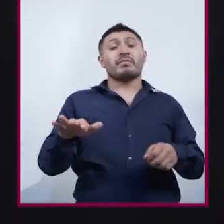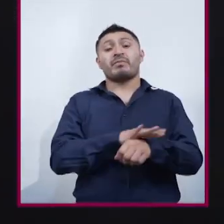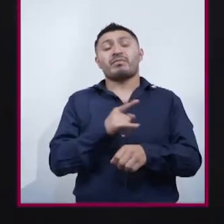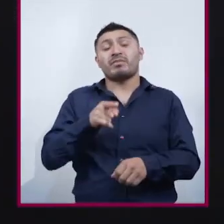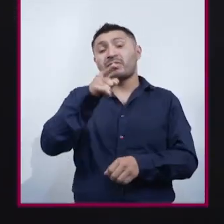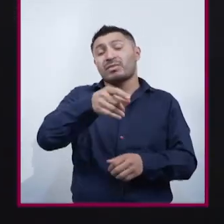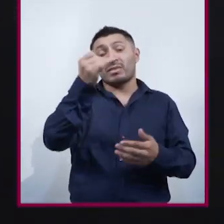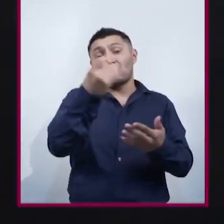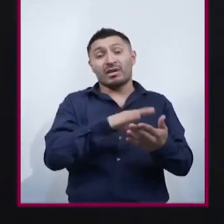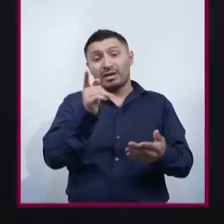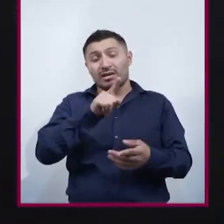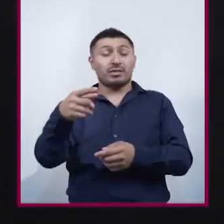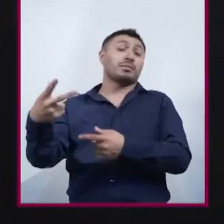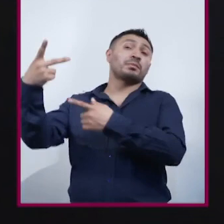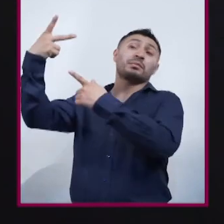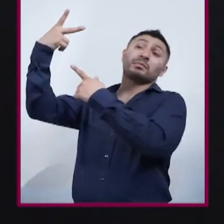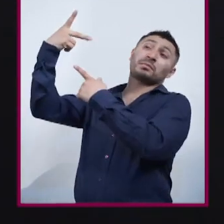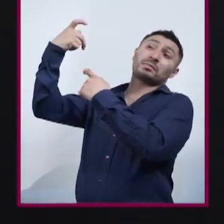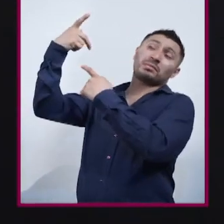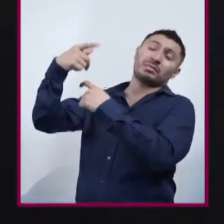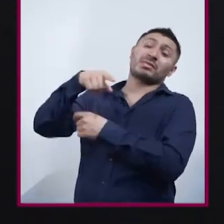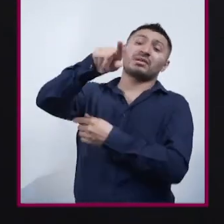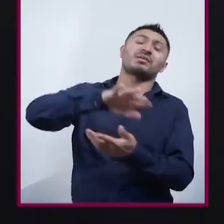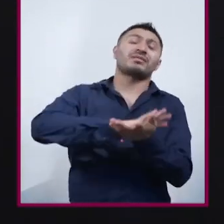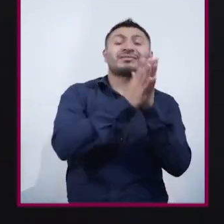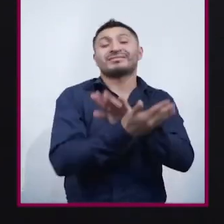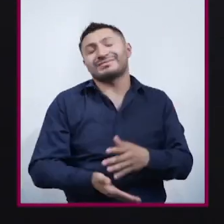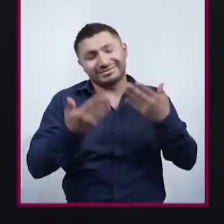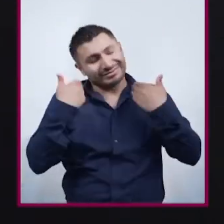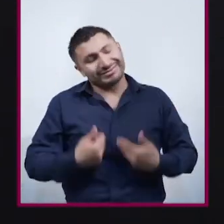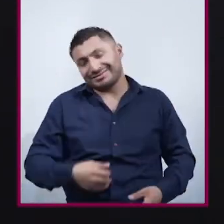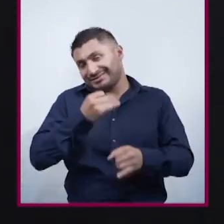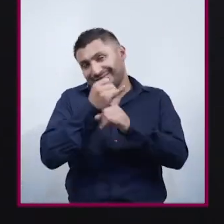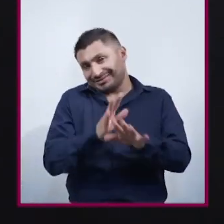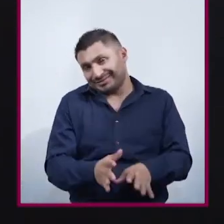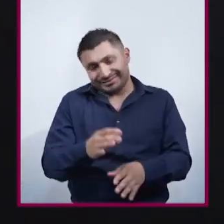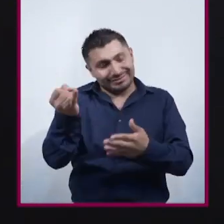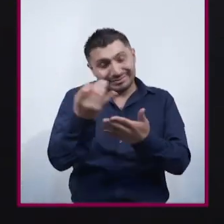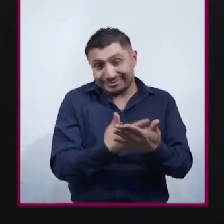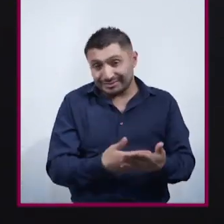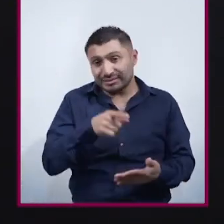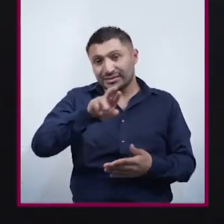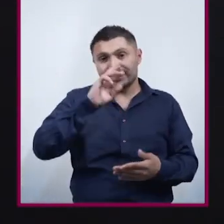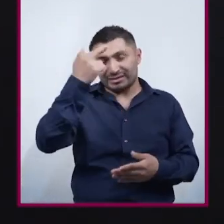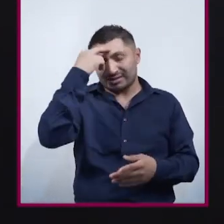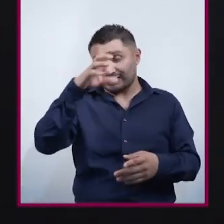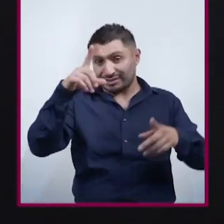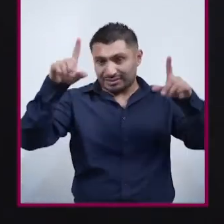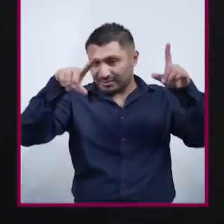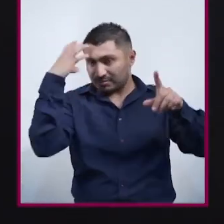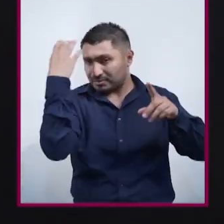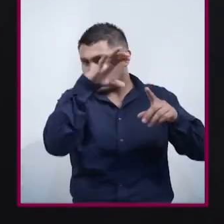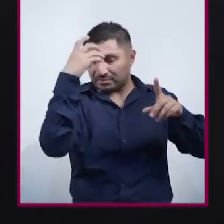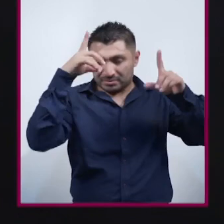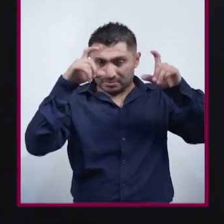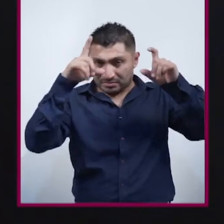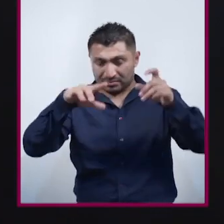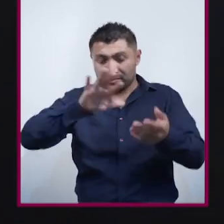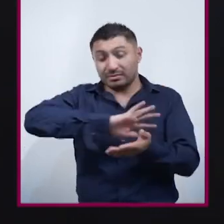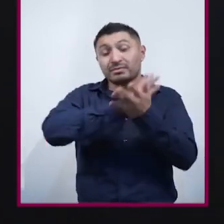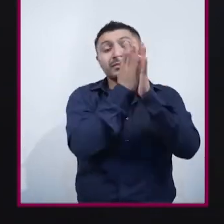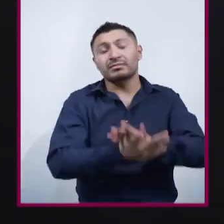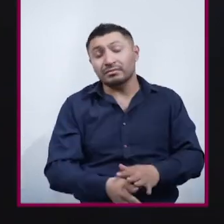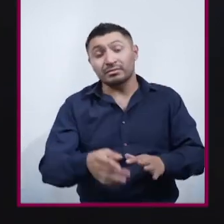Porque imagen eres, y si te tomas una fotografía, en imagen te convertirás. Recuerda que la fotografía nos transforma en un horizonte